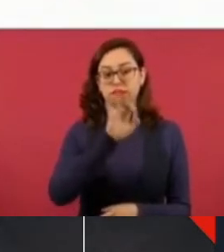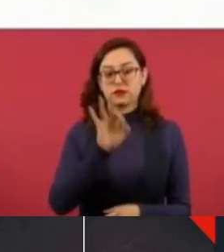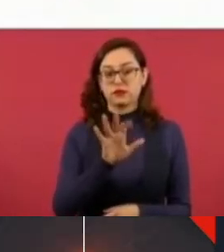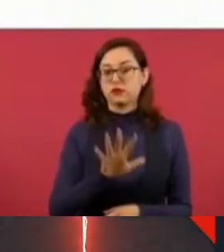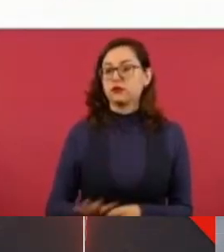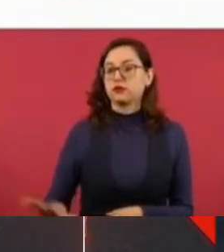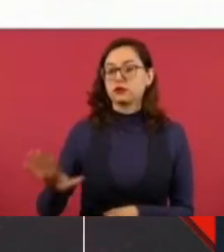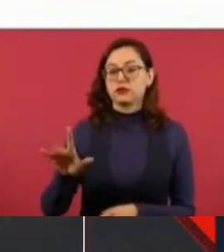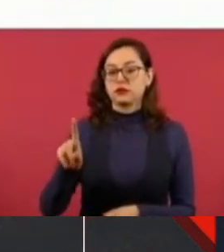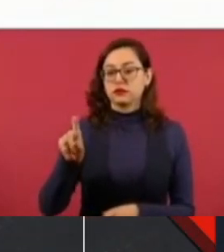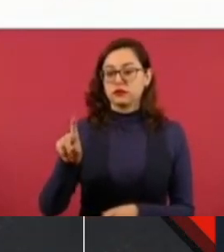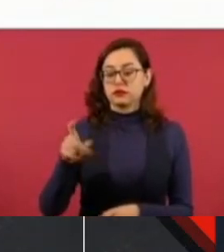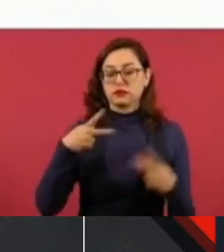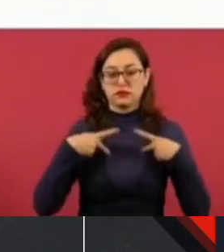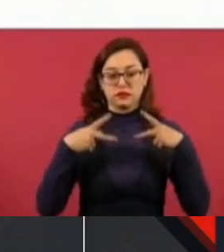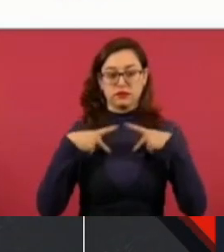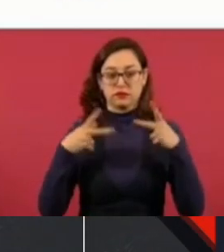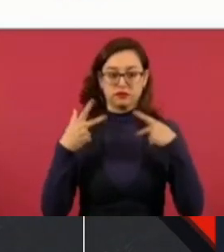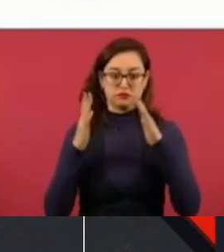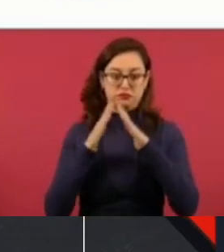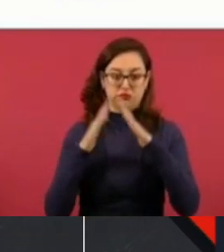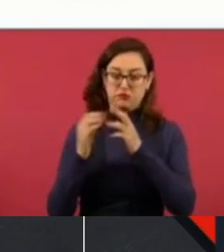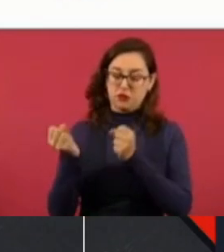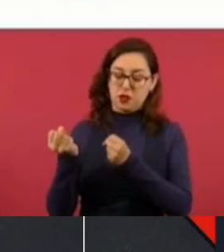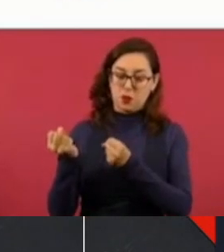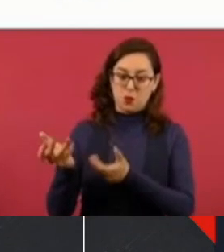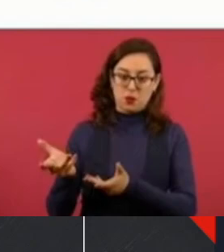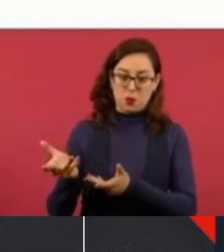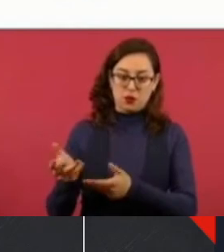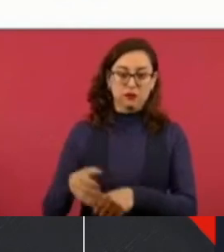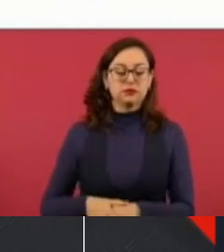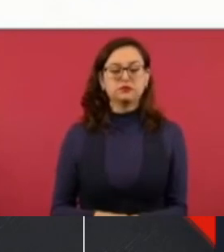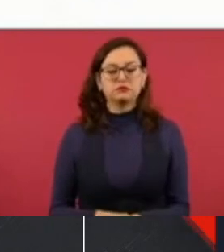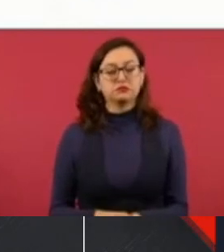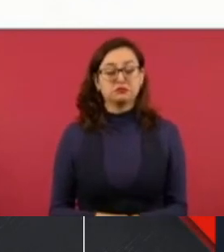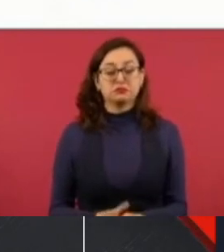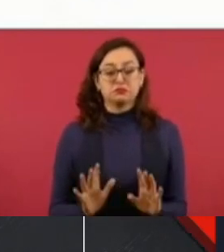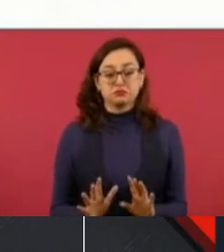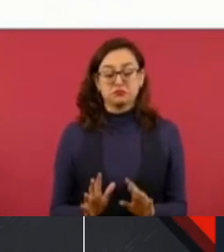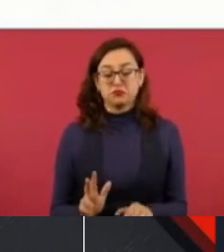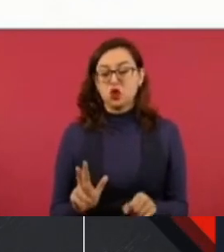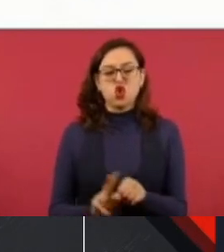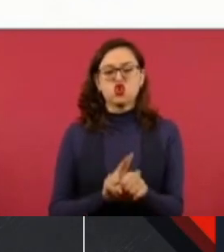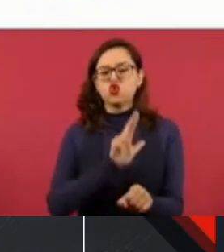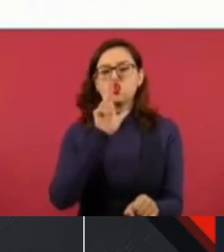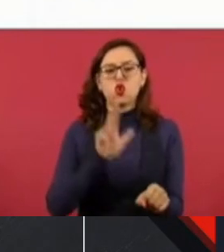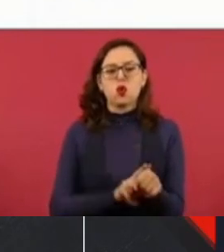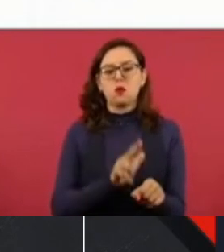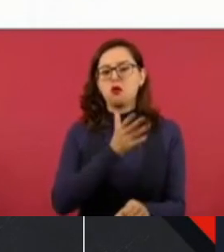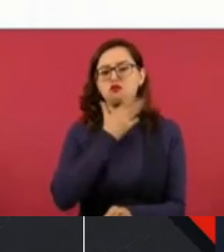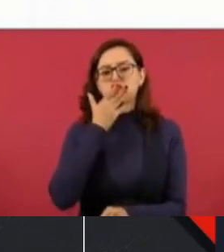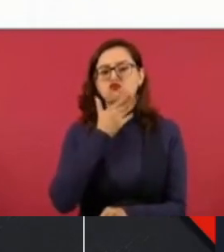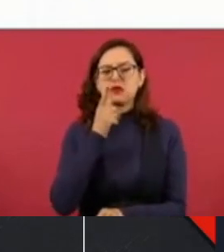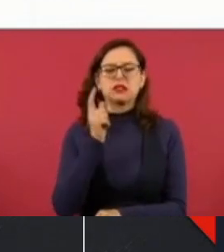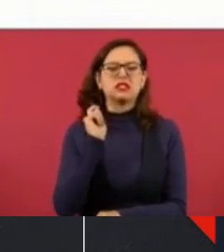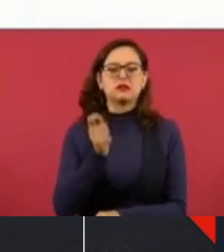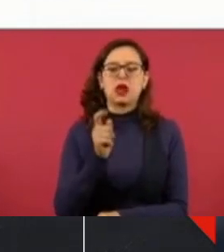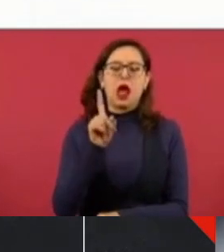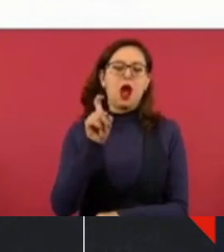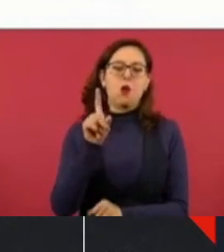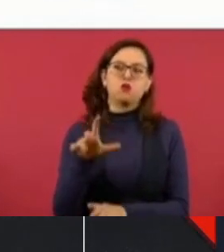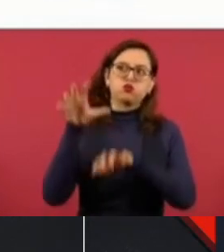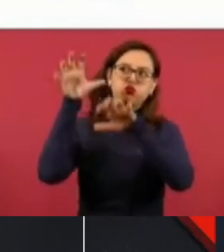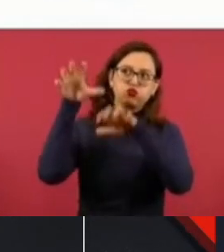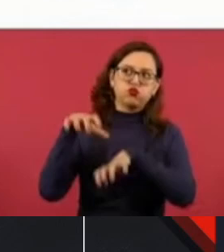o doméstico principalmente. En condiciones normales, las fuentes superficiales presas aportan